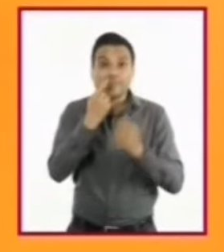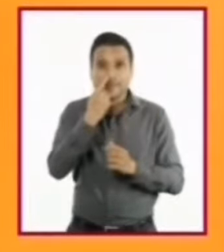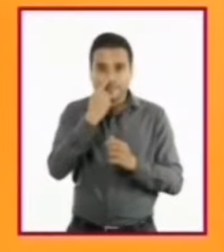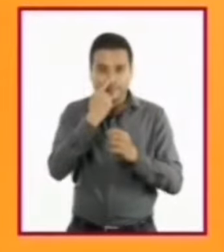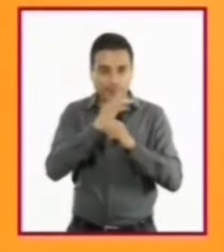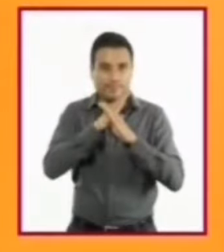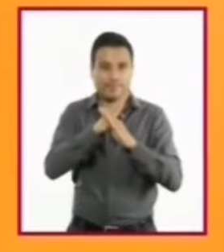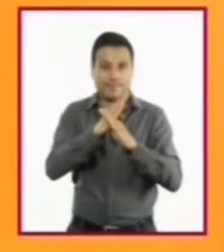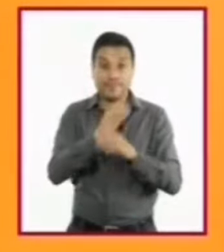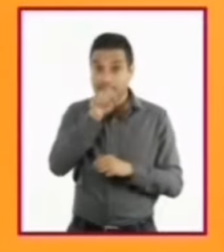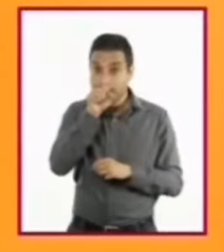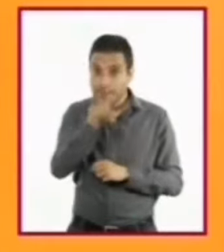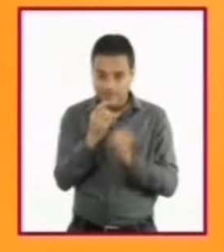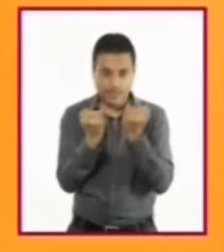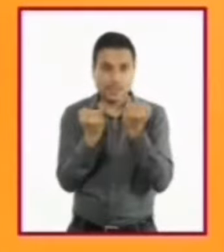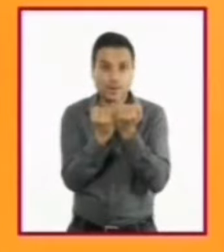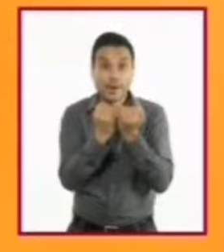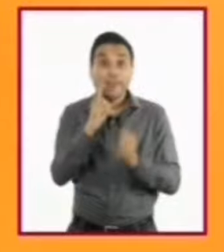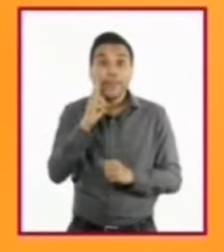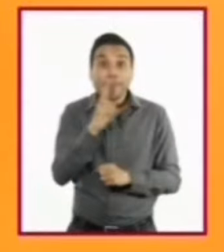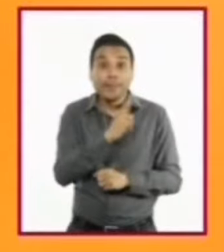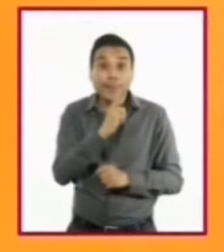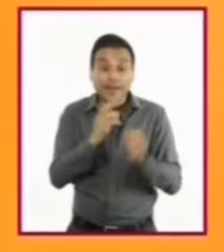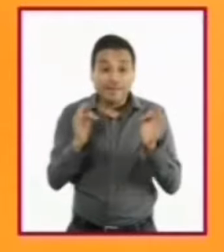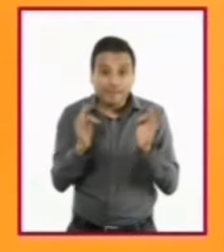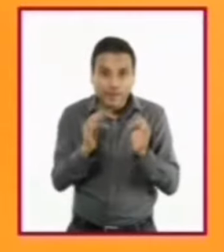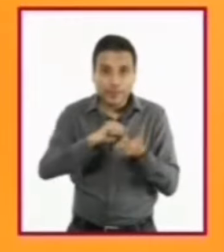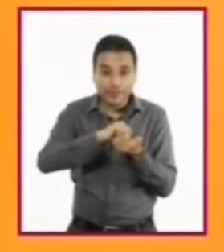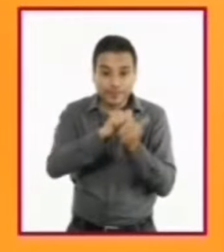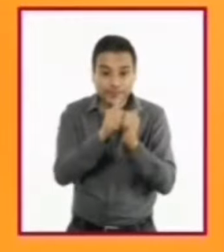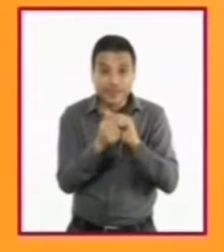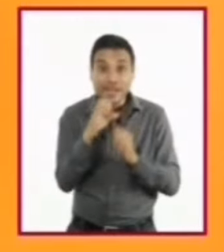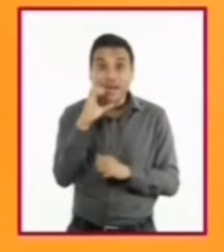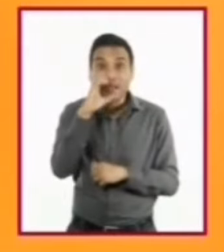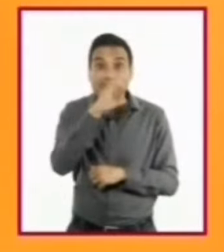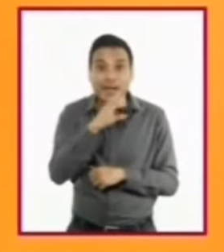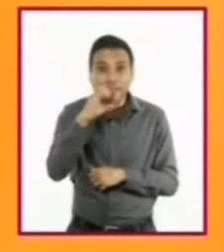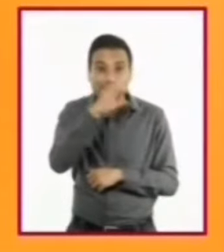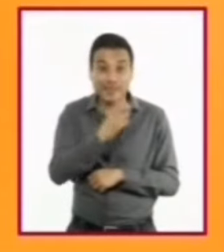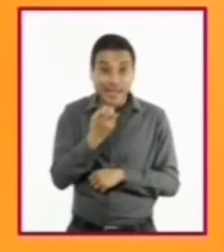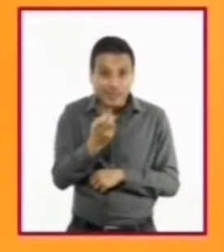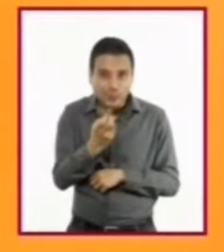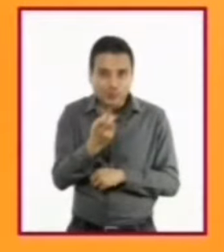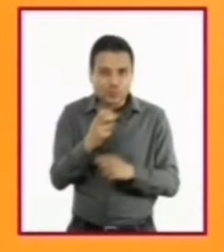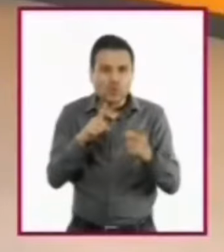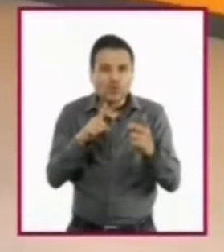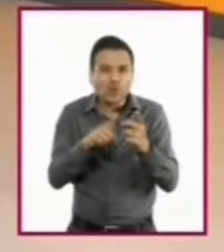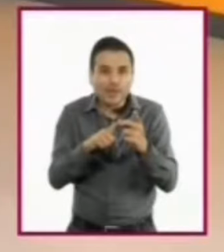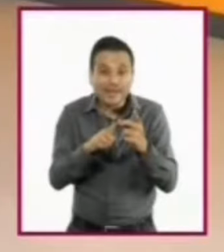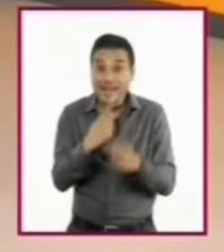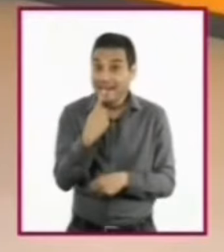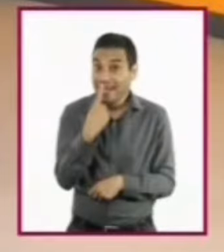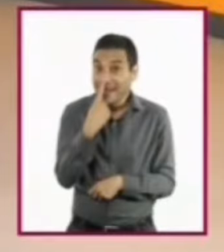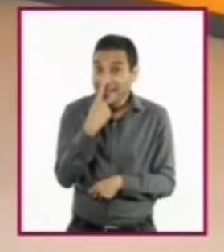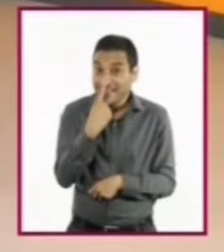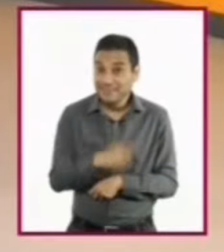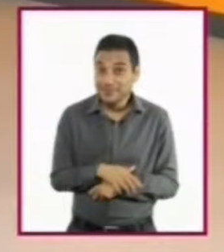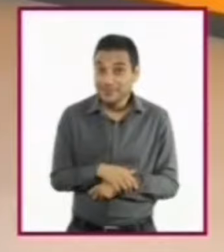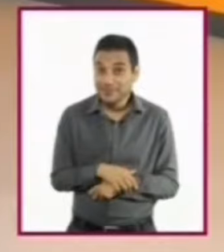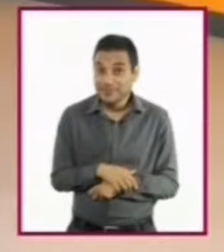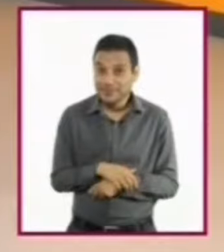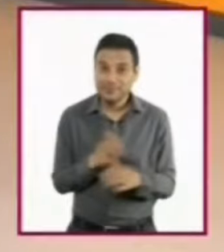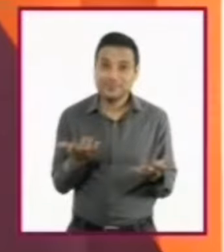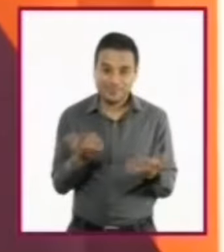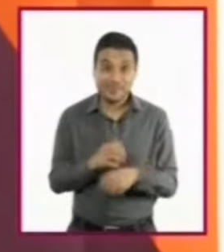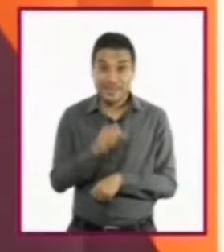los pulmones a una temperatura adecuada para el cuerpo, son funciones de la nariz. Por otra parte, la presencia